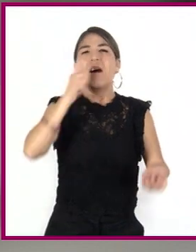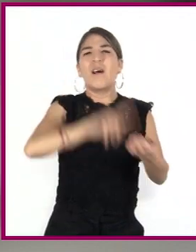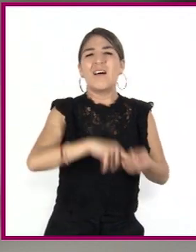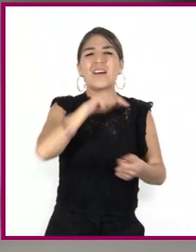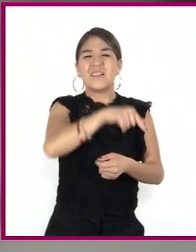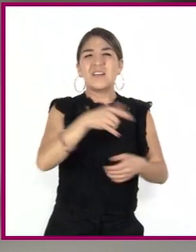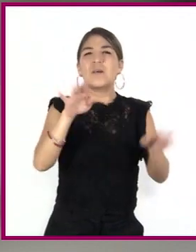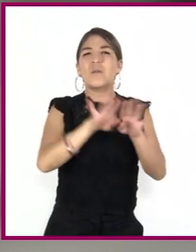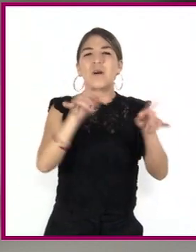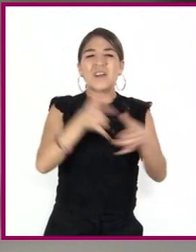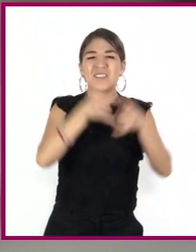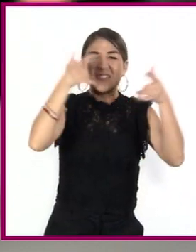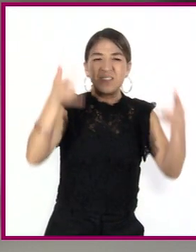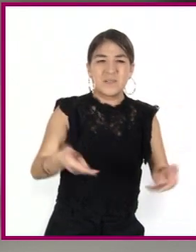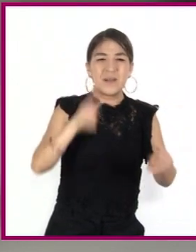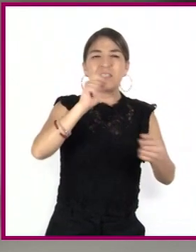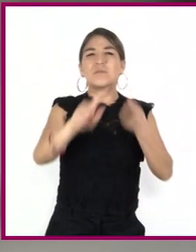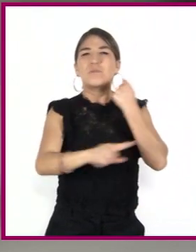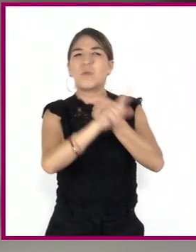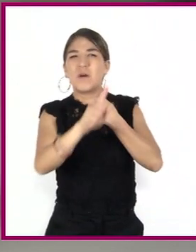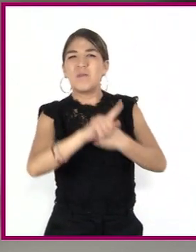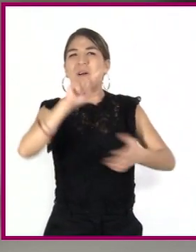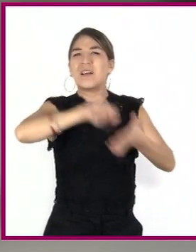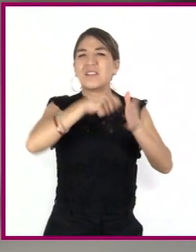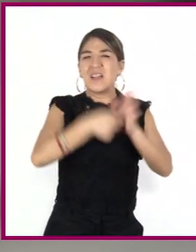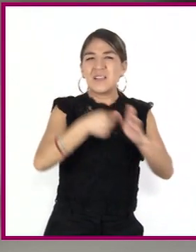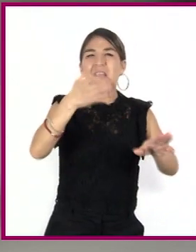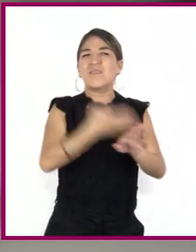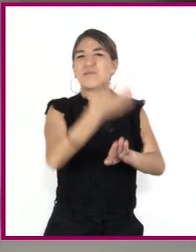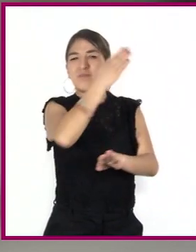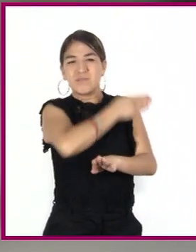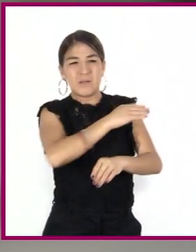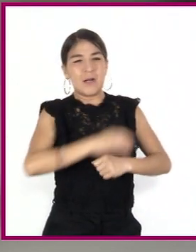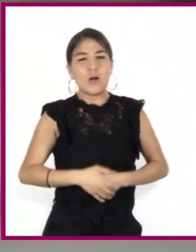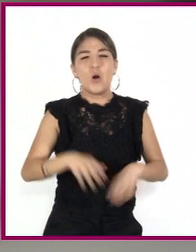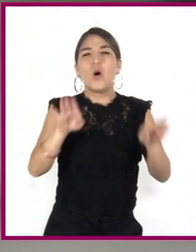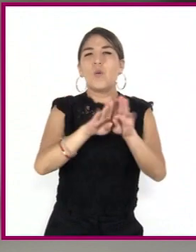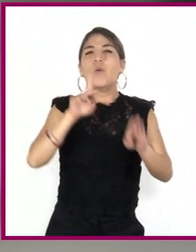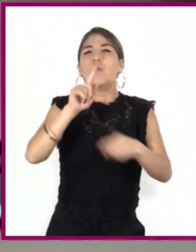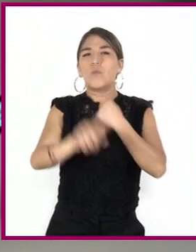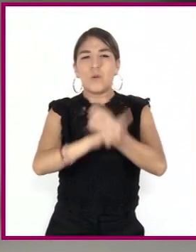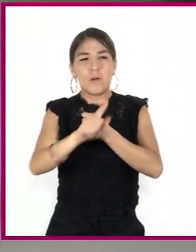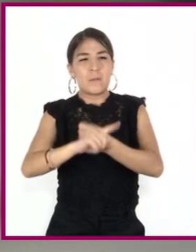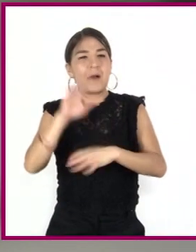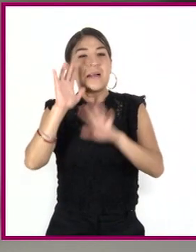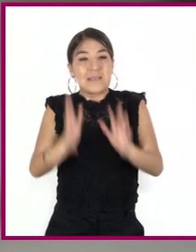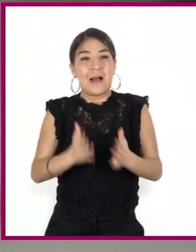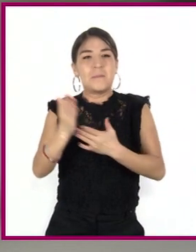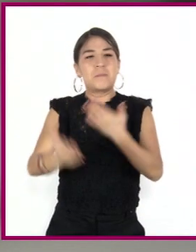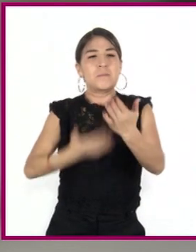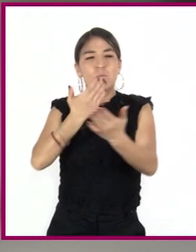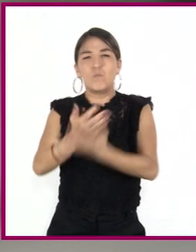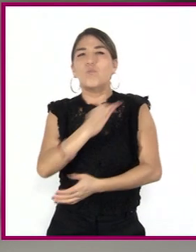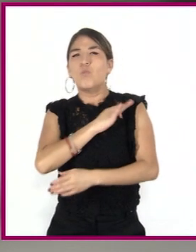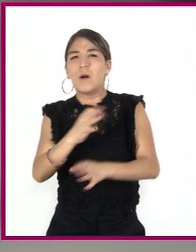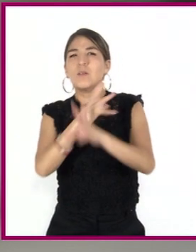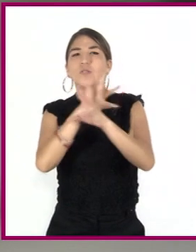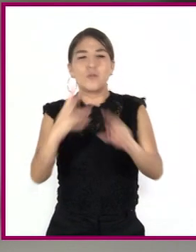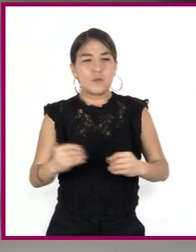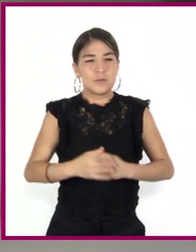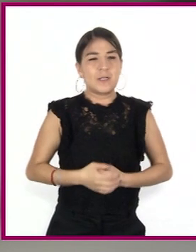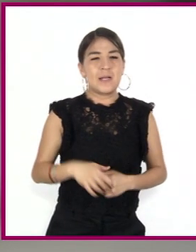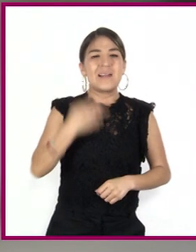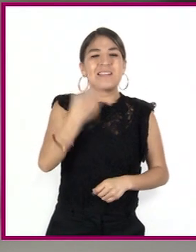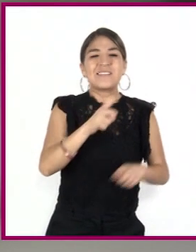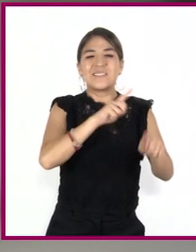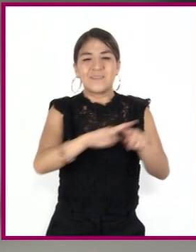relacionados con mi problema técnico? ¿Hay alguna solución ya planteada que me pueda servir? ¿Qué tipo de conocimientos o habilidades